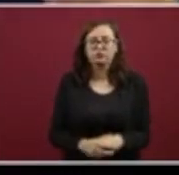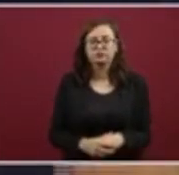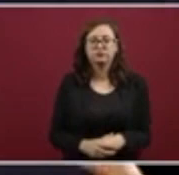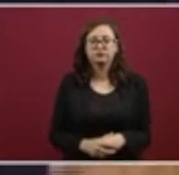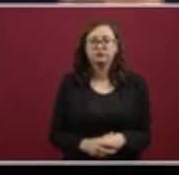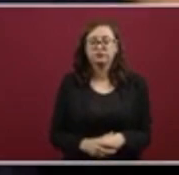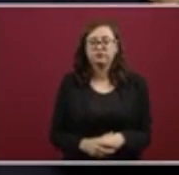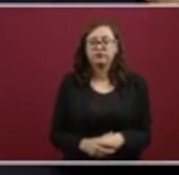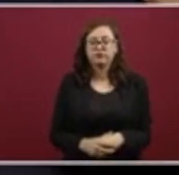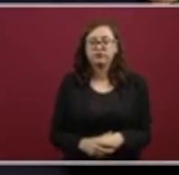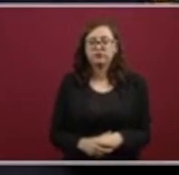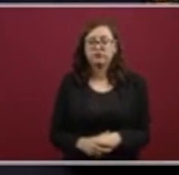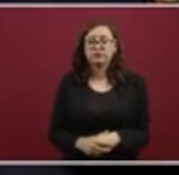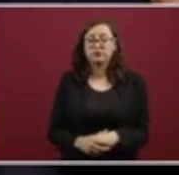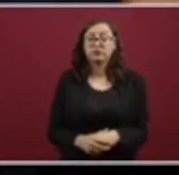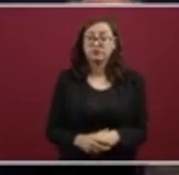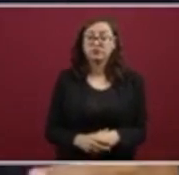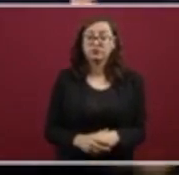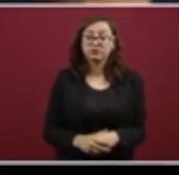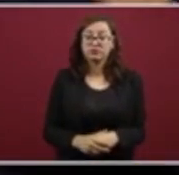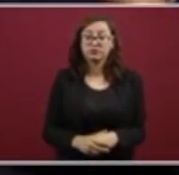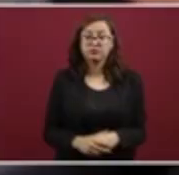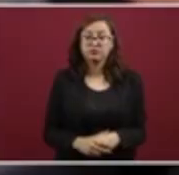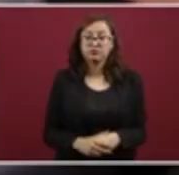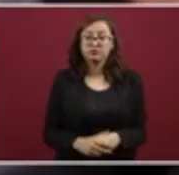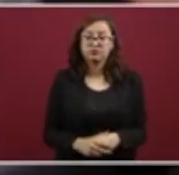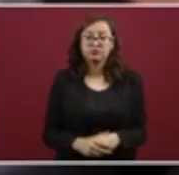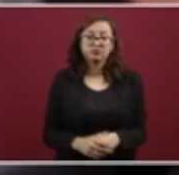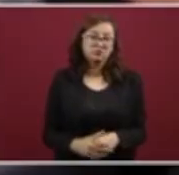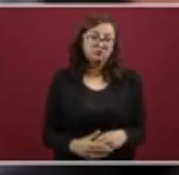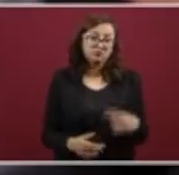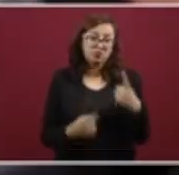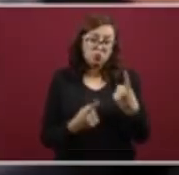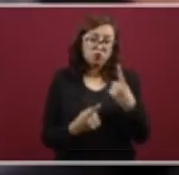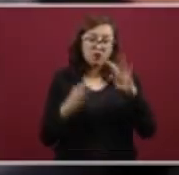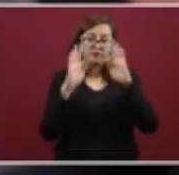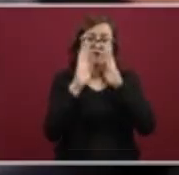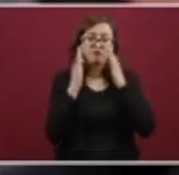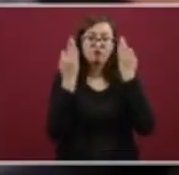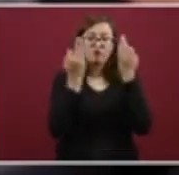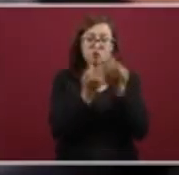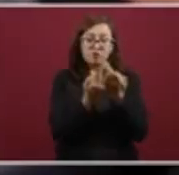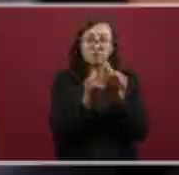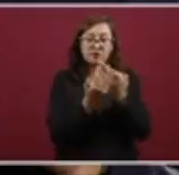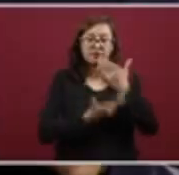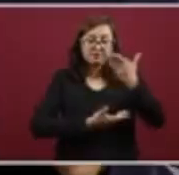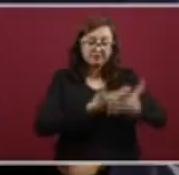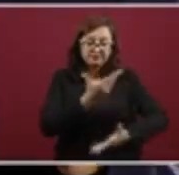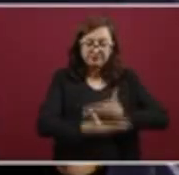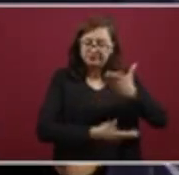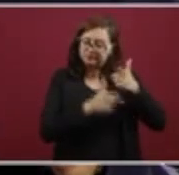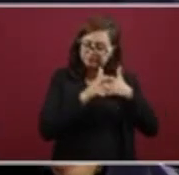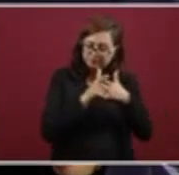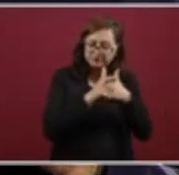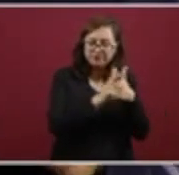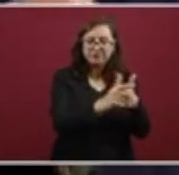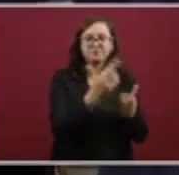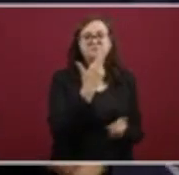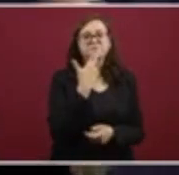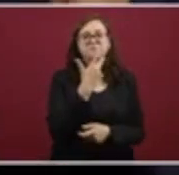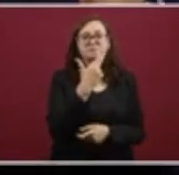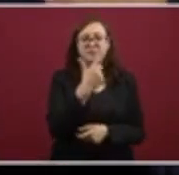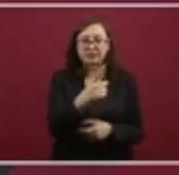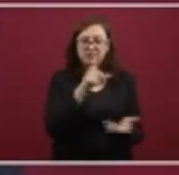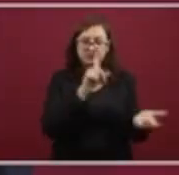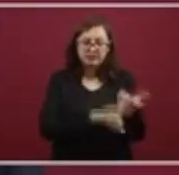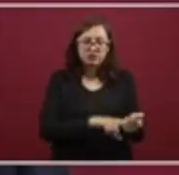La que se va a seguir otorgando, mejorando los servicios en el ISSSTE y